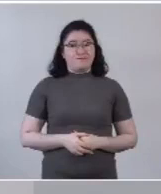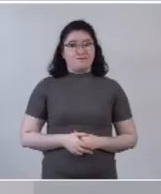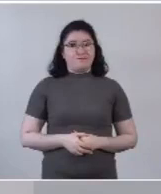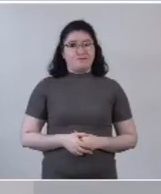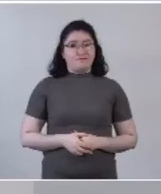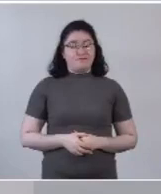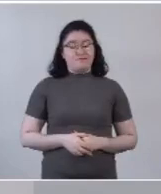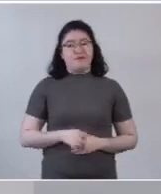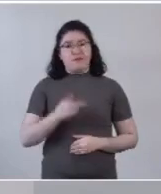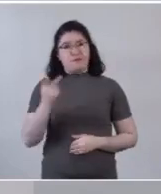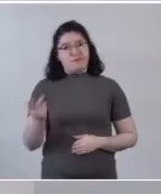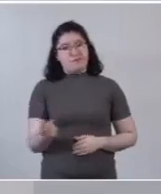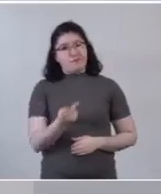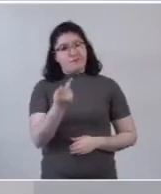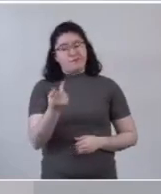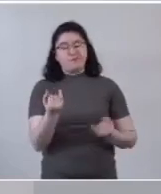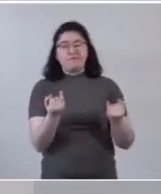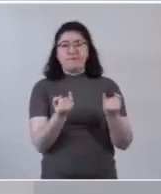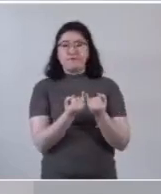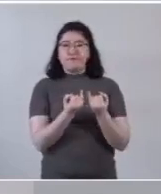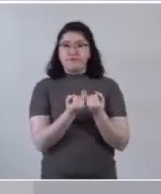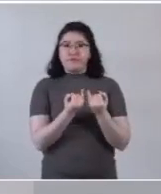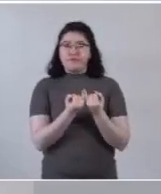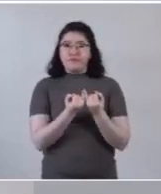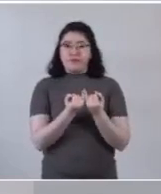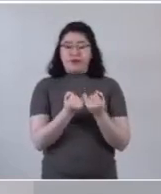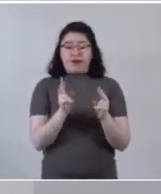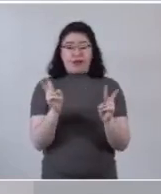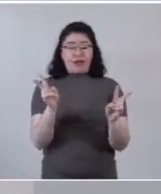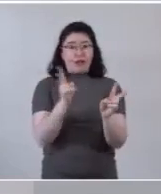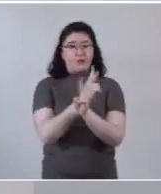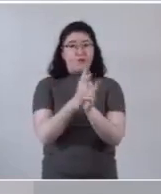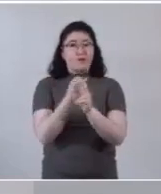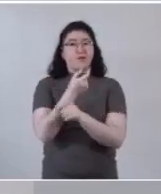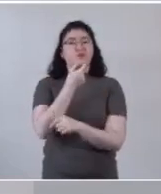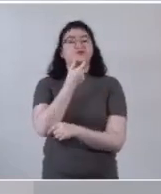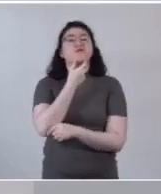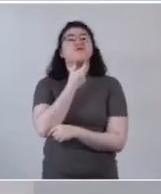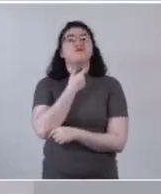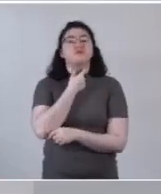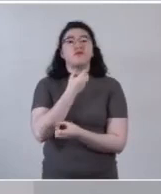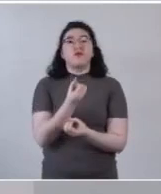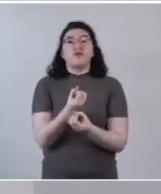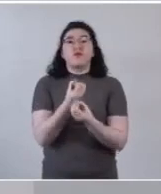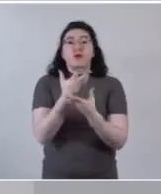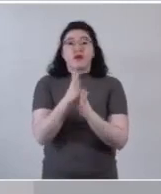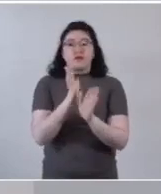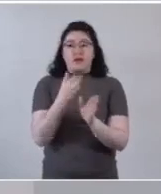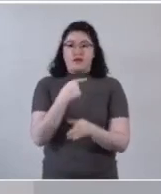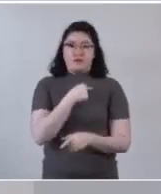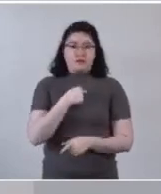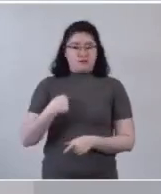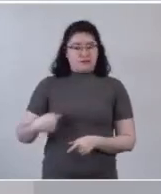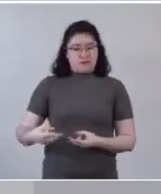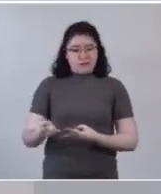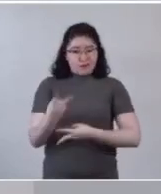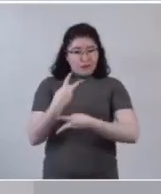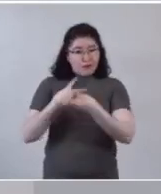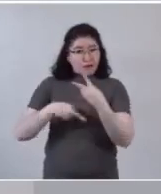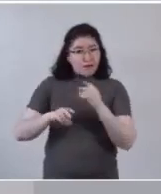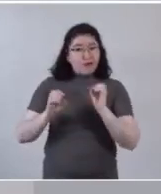Preguntar, si me hace el favor también, ¿cuántos ventiladores y si van a llegar de China? Porque bueno, oímos que